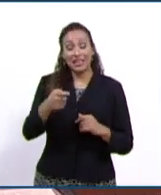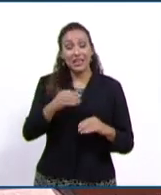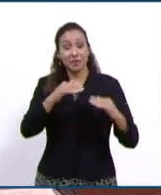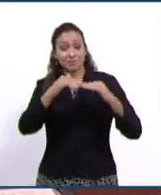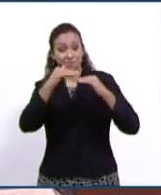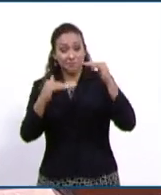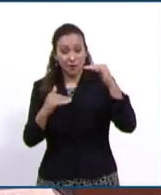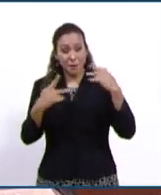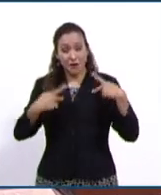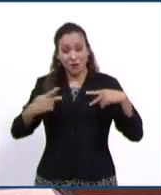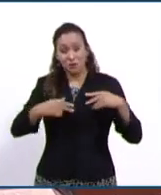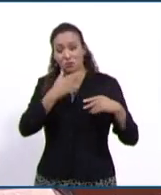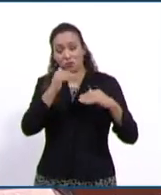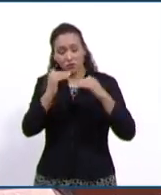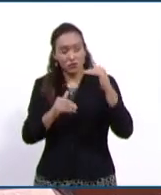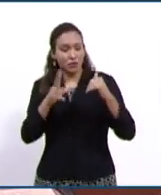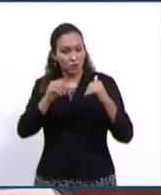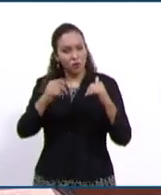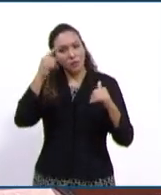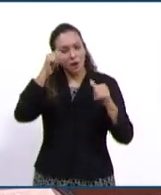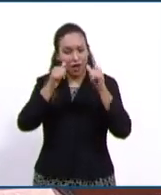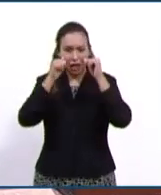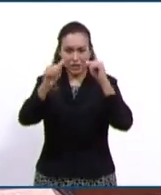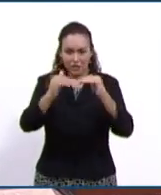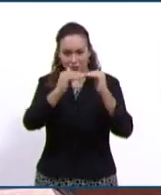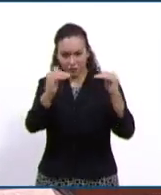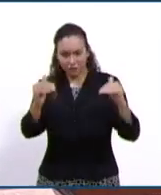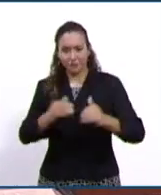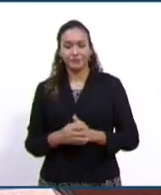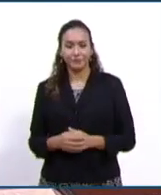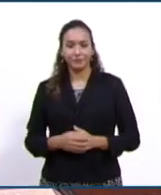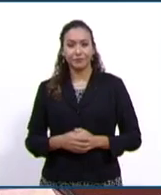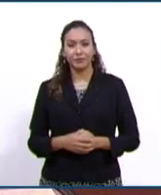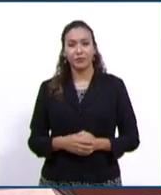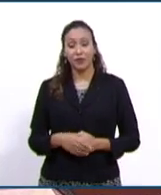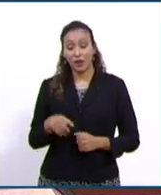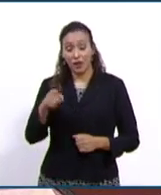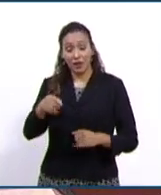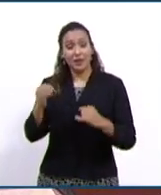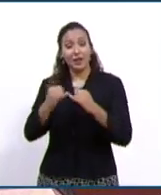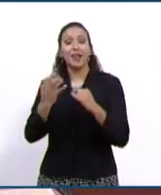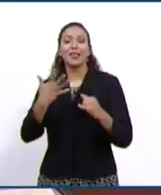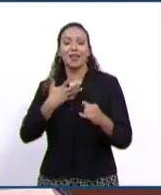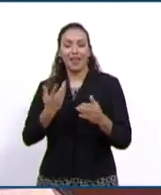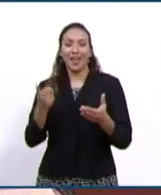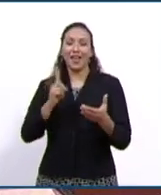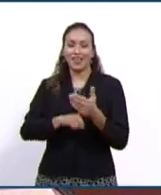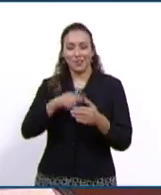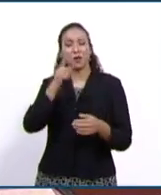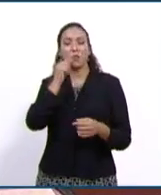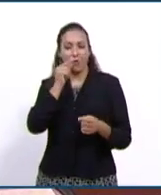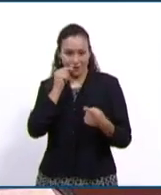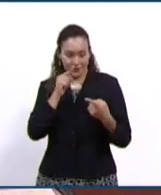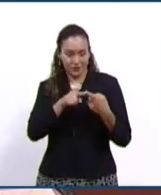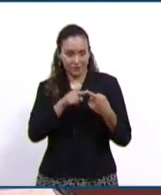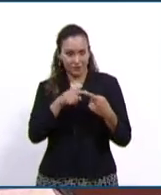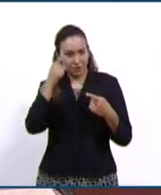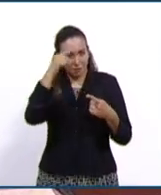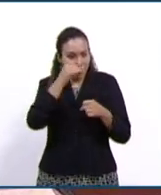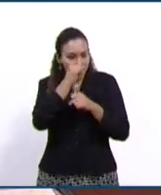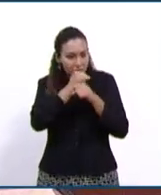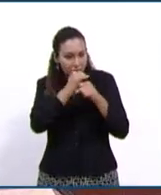impacten en los resultados de los procesos penales. El órgano acusador cuenta con una policía para desahogar actos de investigación.